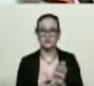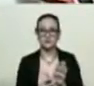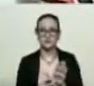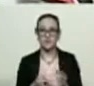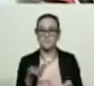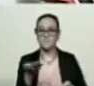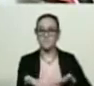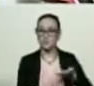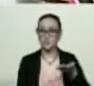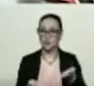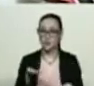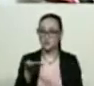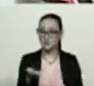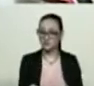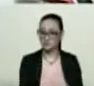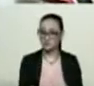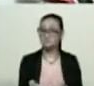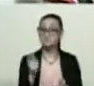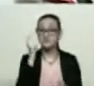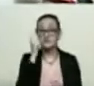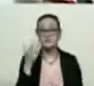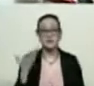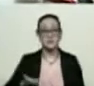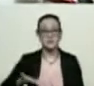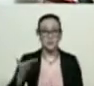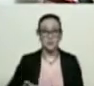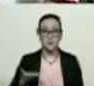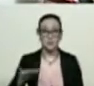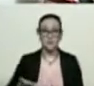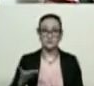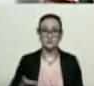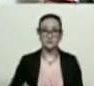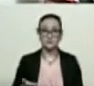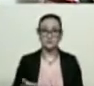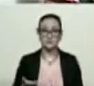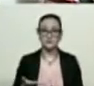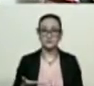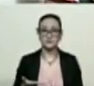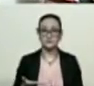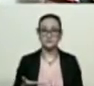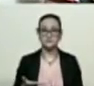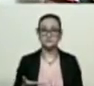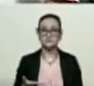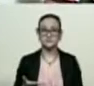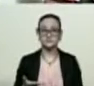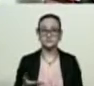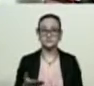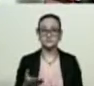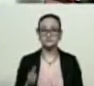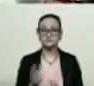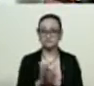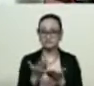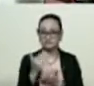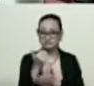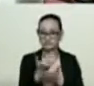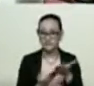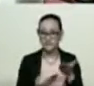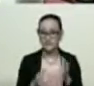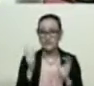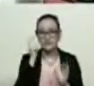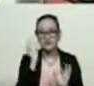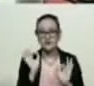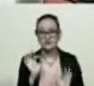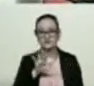postulaciones y una fecha muy importante a destacar también es la posición en boleta que se realizará el día